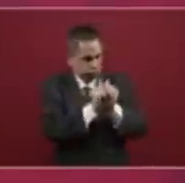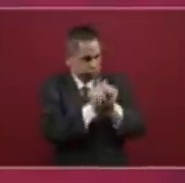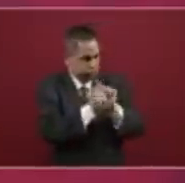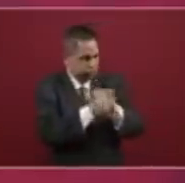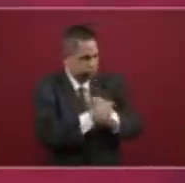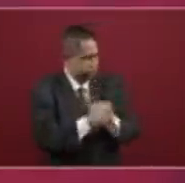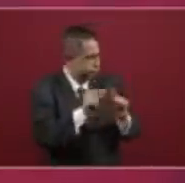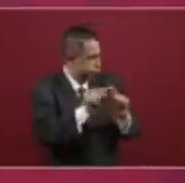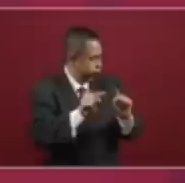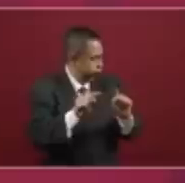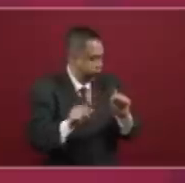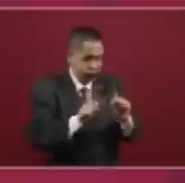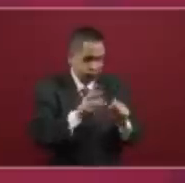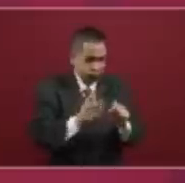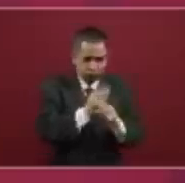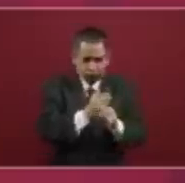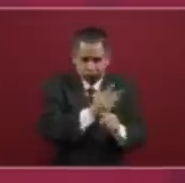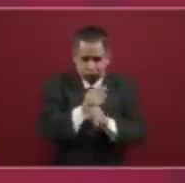poco